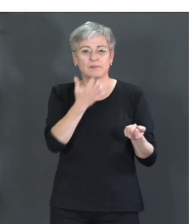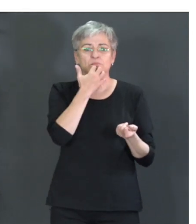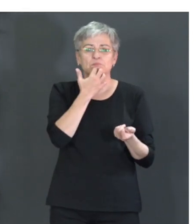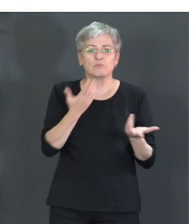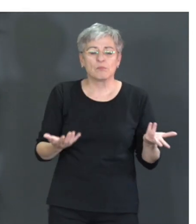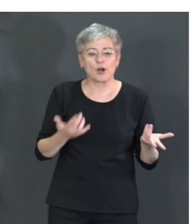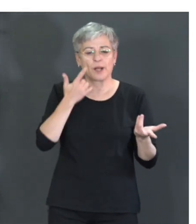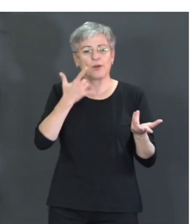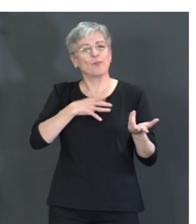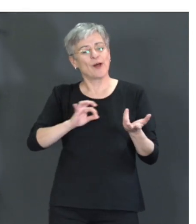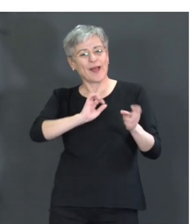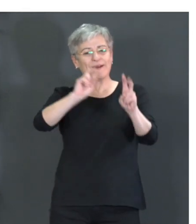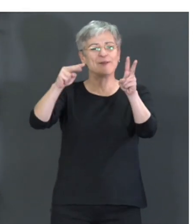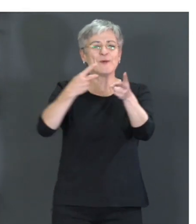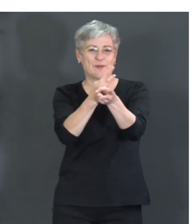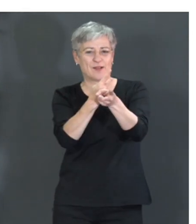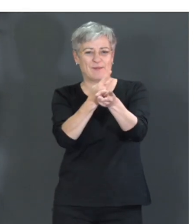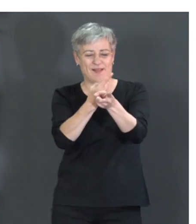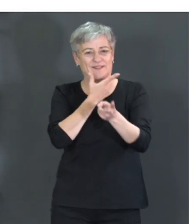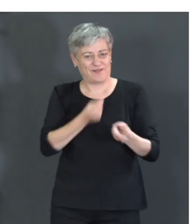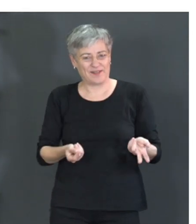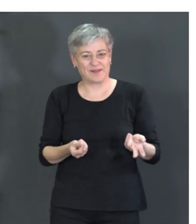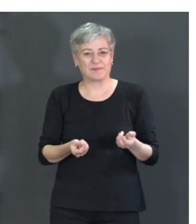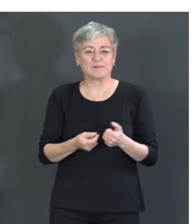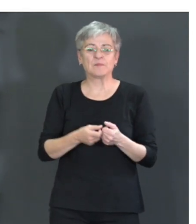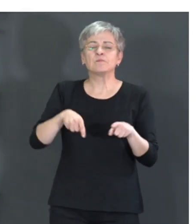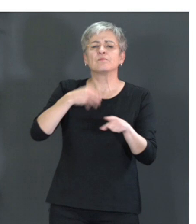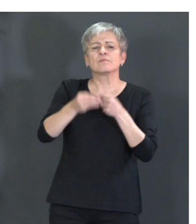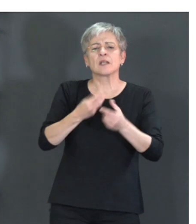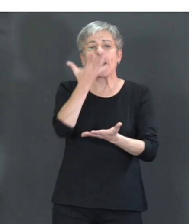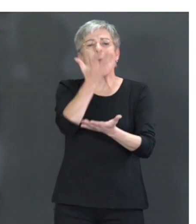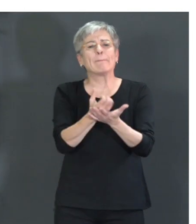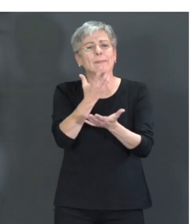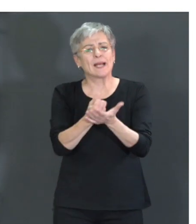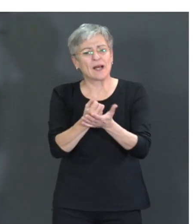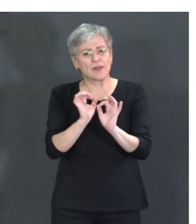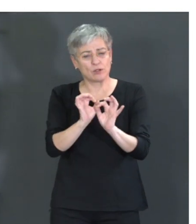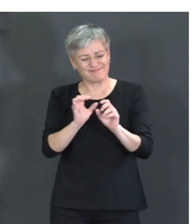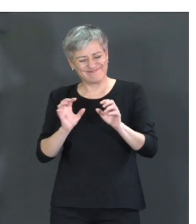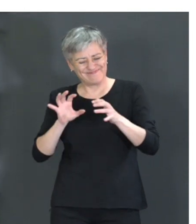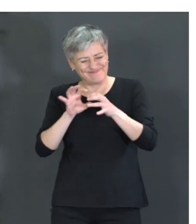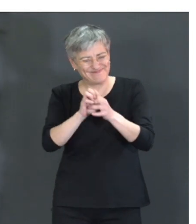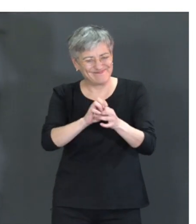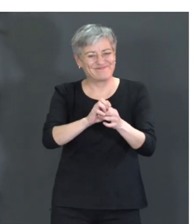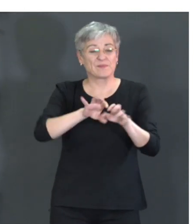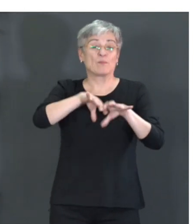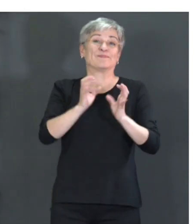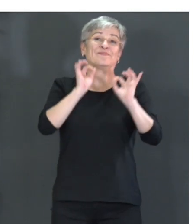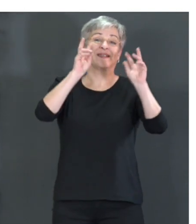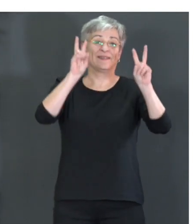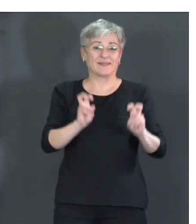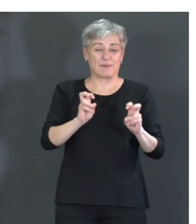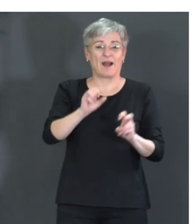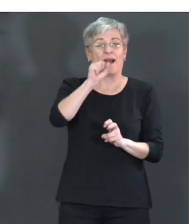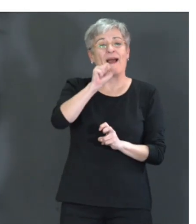hacer videollamada. Desarrollamos una aplicación para este dispositivo, que en el mundo Alexa se llama